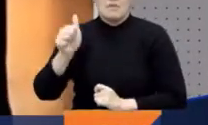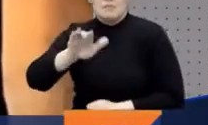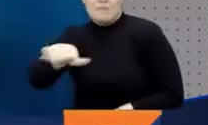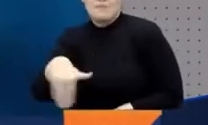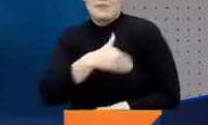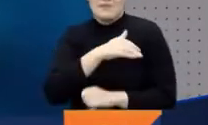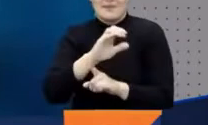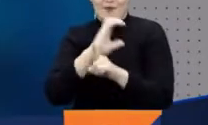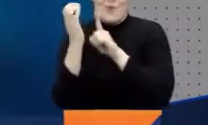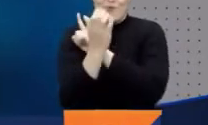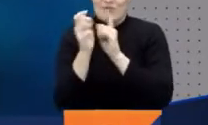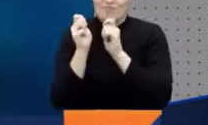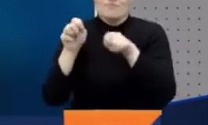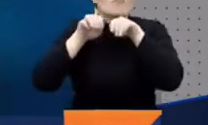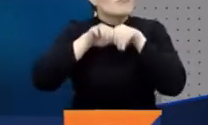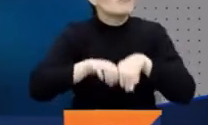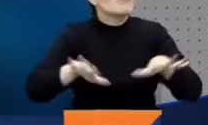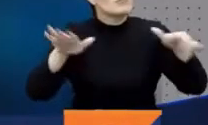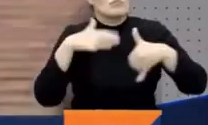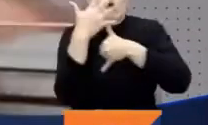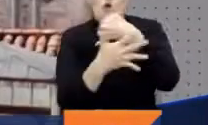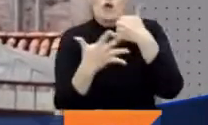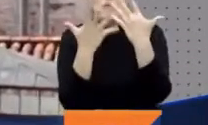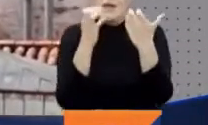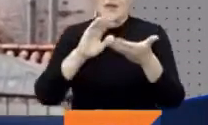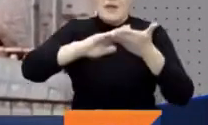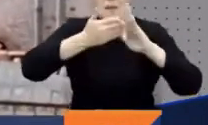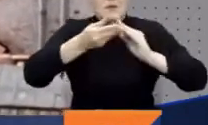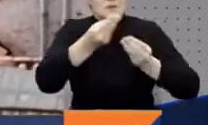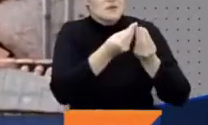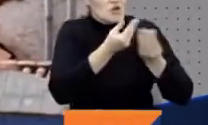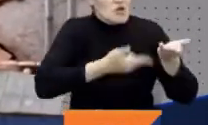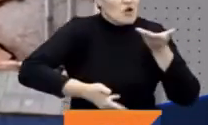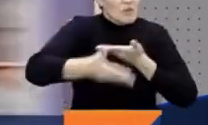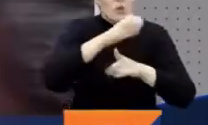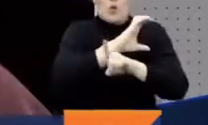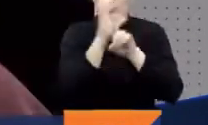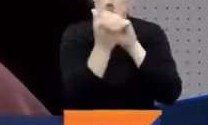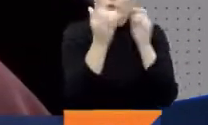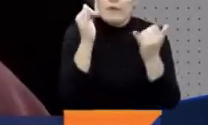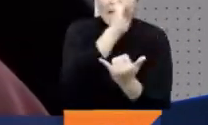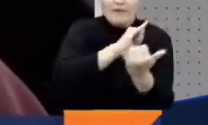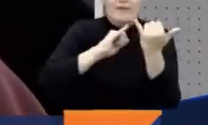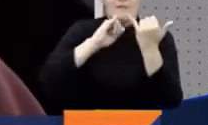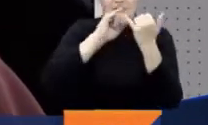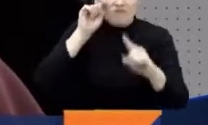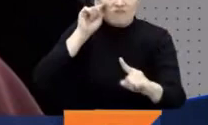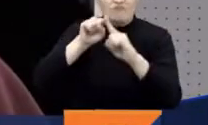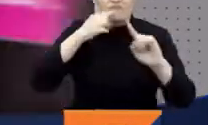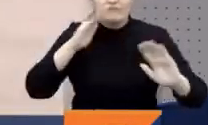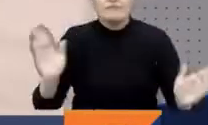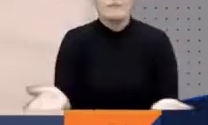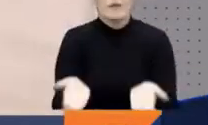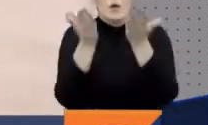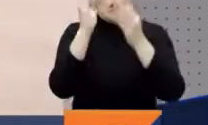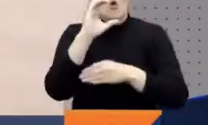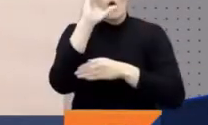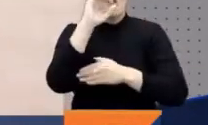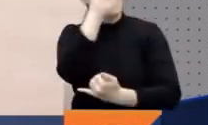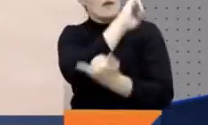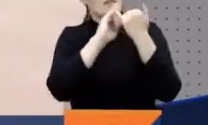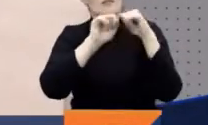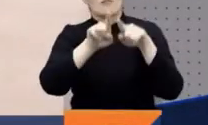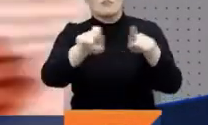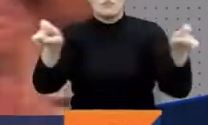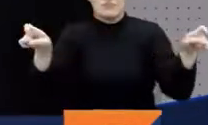en toda Colombia para la paz y la convivencia. Una cultura para la identidad, para dinamizar la colombianidad